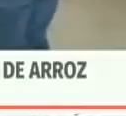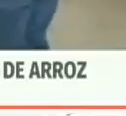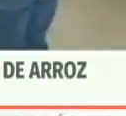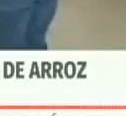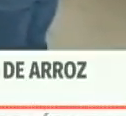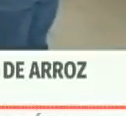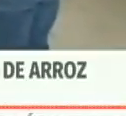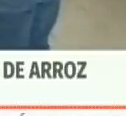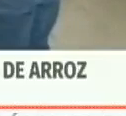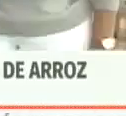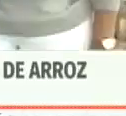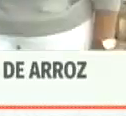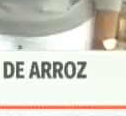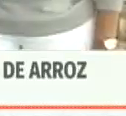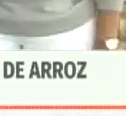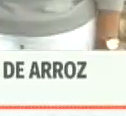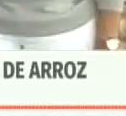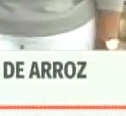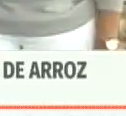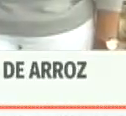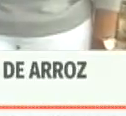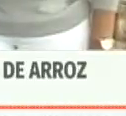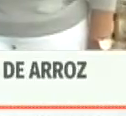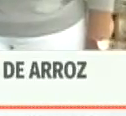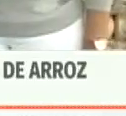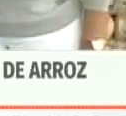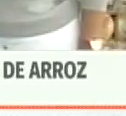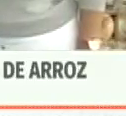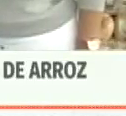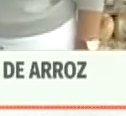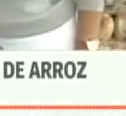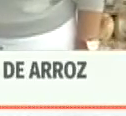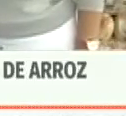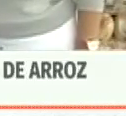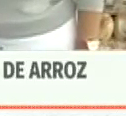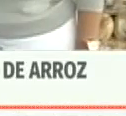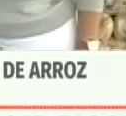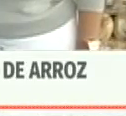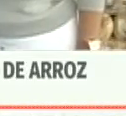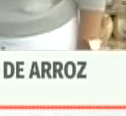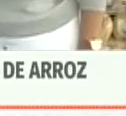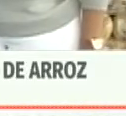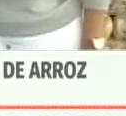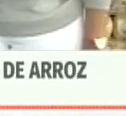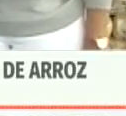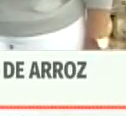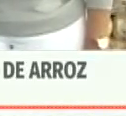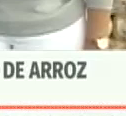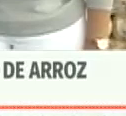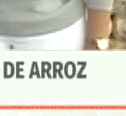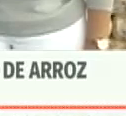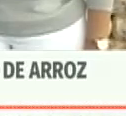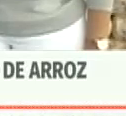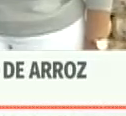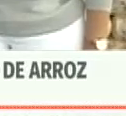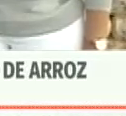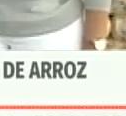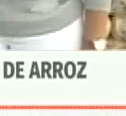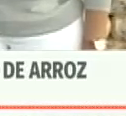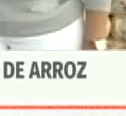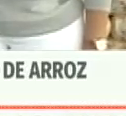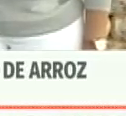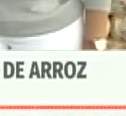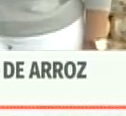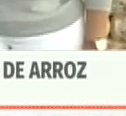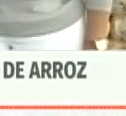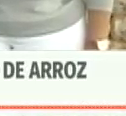el porcentaje restante, un 44%, es para la empresa privada, para el comercio, y de esta manera,